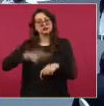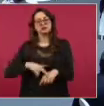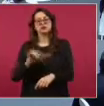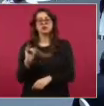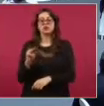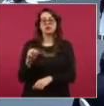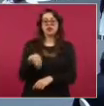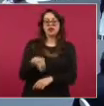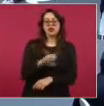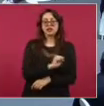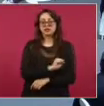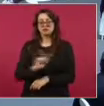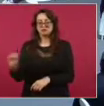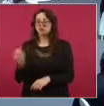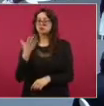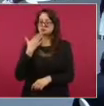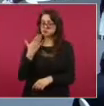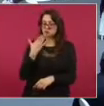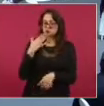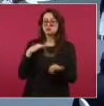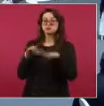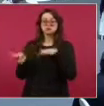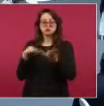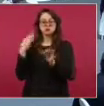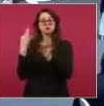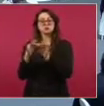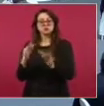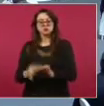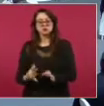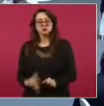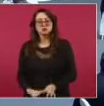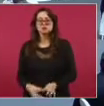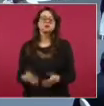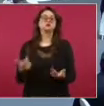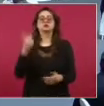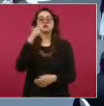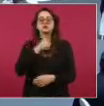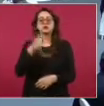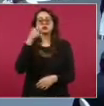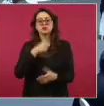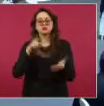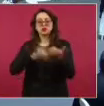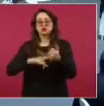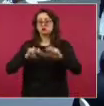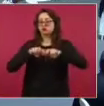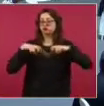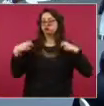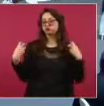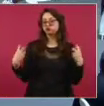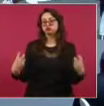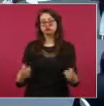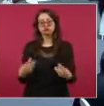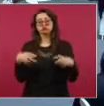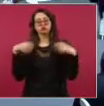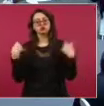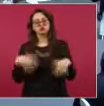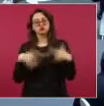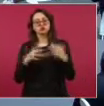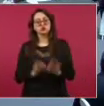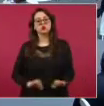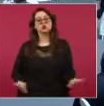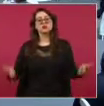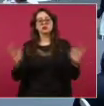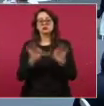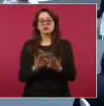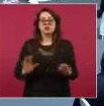Social y lo hace muy bien, siempre acompañado por gente importante en el Consejo. No voy a decir nombres porque van a